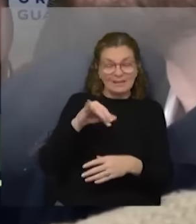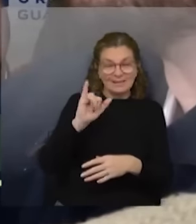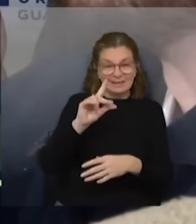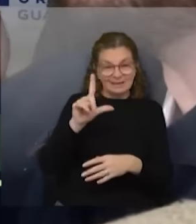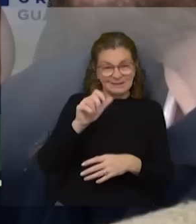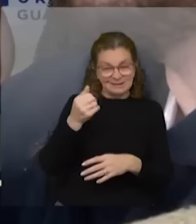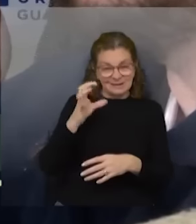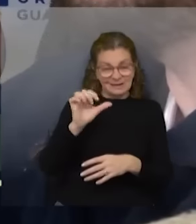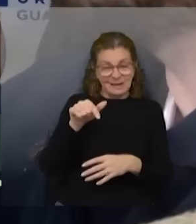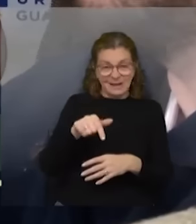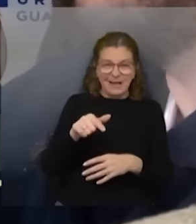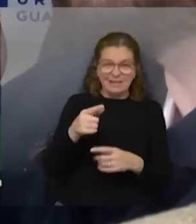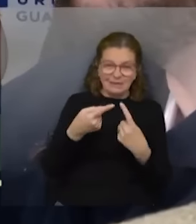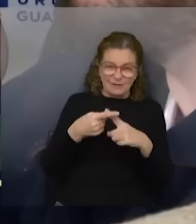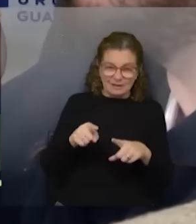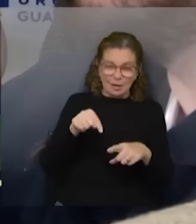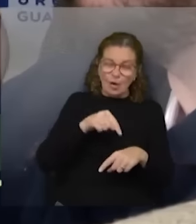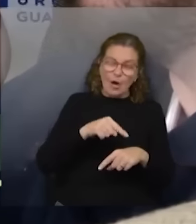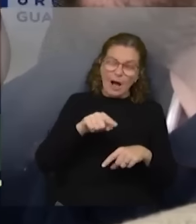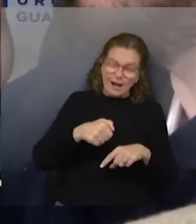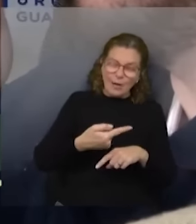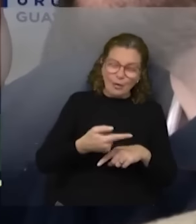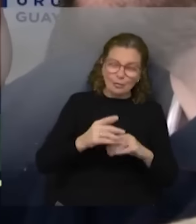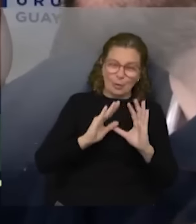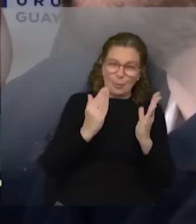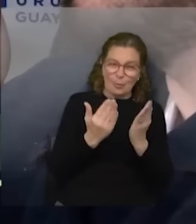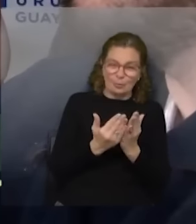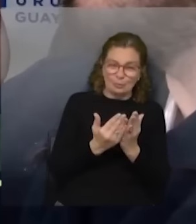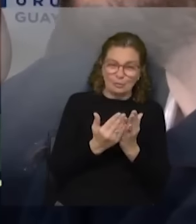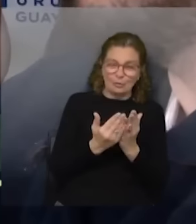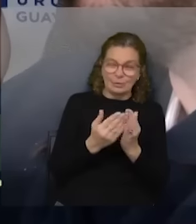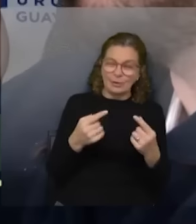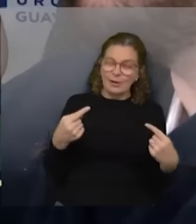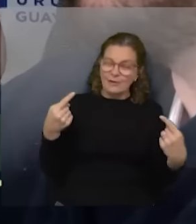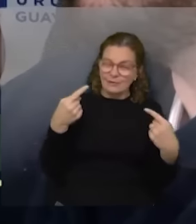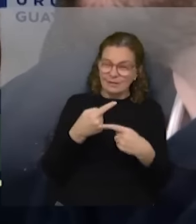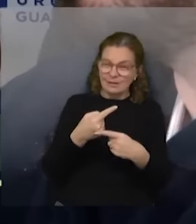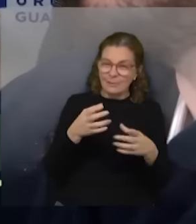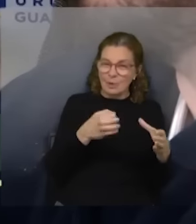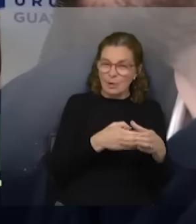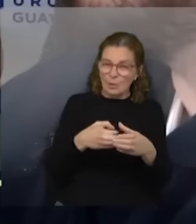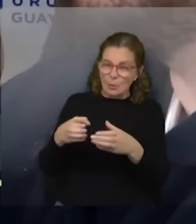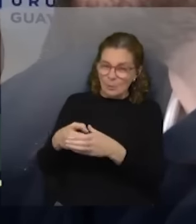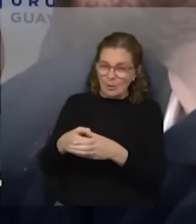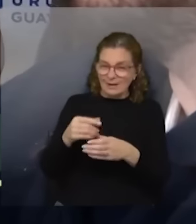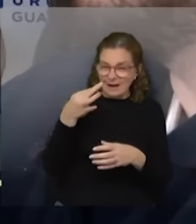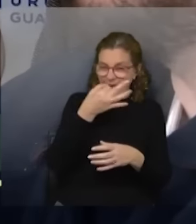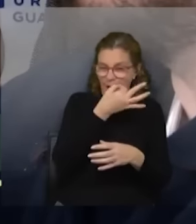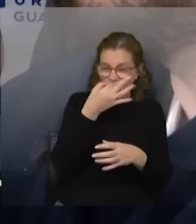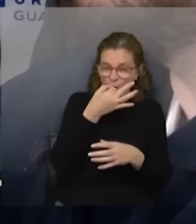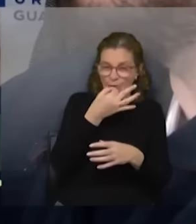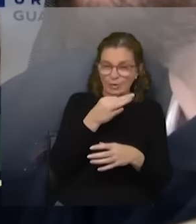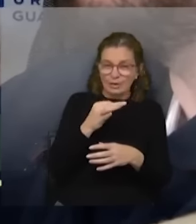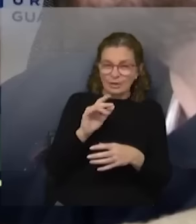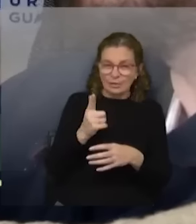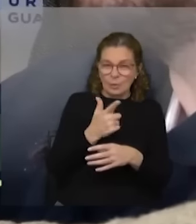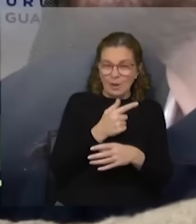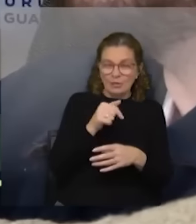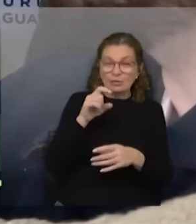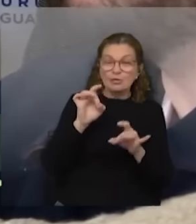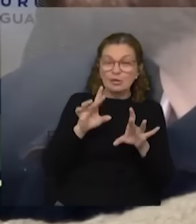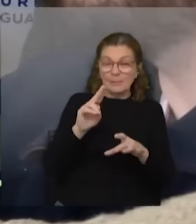característico del Salvador acá estamos en otro mundo donde lo que tú a lo que te enfrentas aquí son bandas en Arcos que no tienen pie solo en